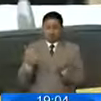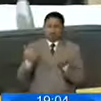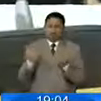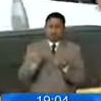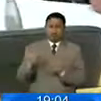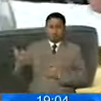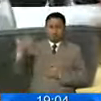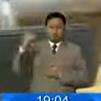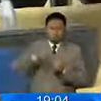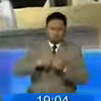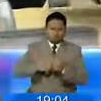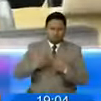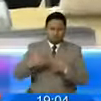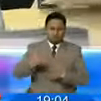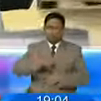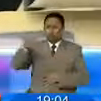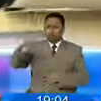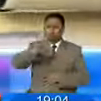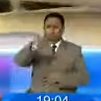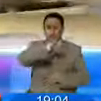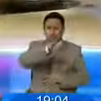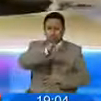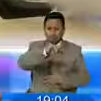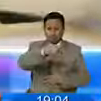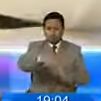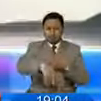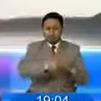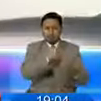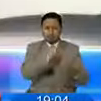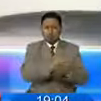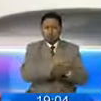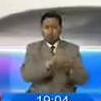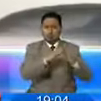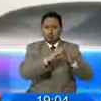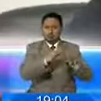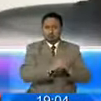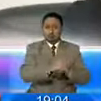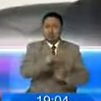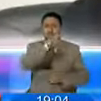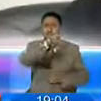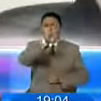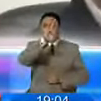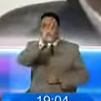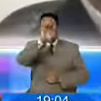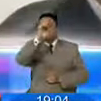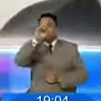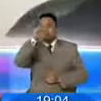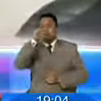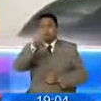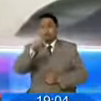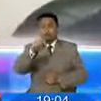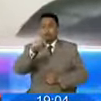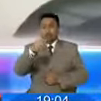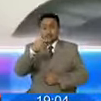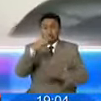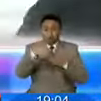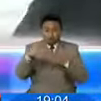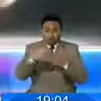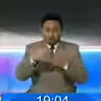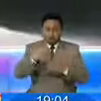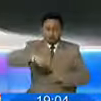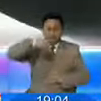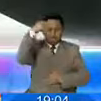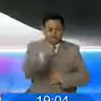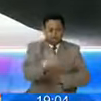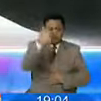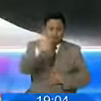alcalde de Quito, después de sus viajes, haya adquirido una casa valorada en 370 mil dólares y la haya pagado en efectivo. Aquí